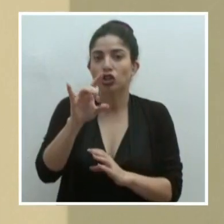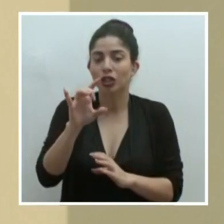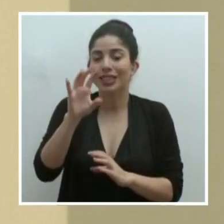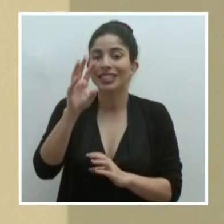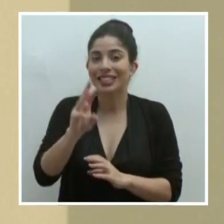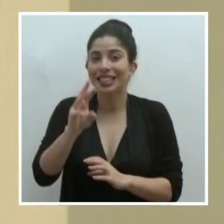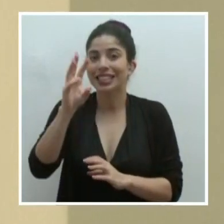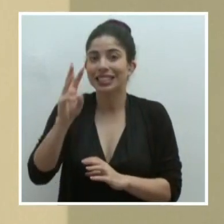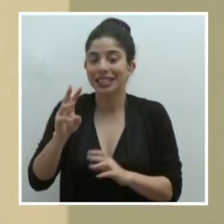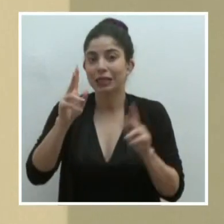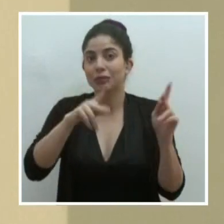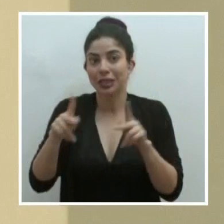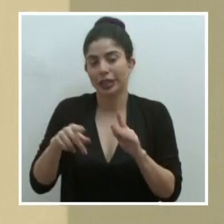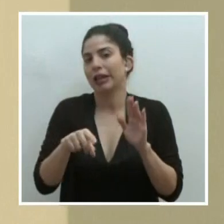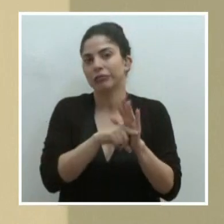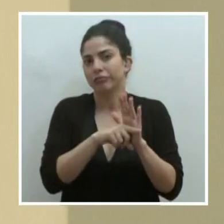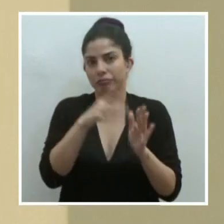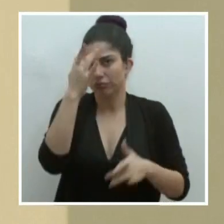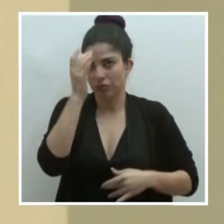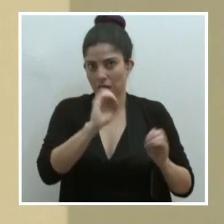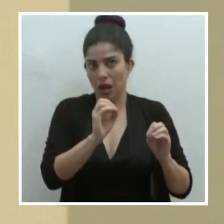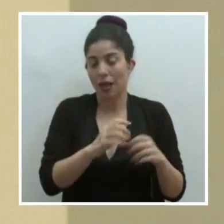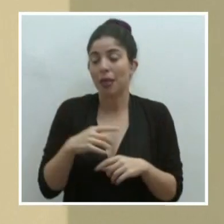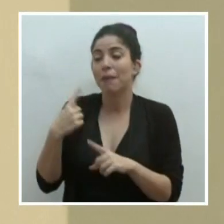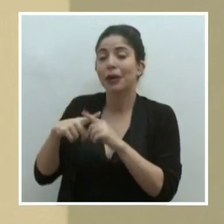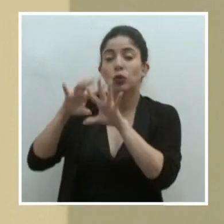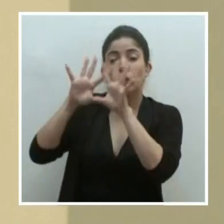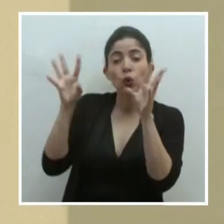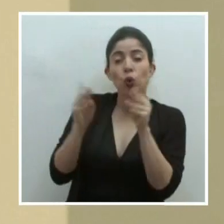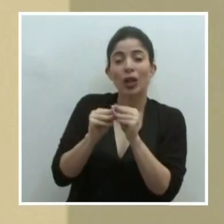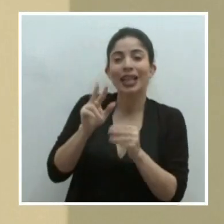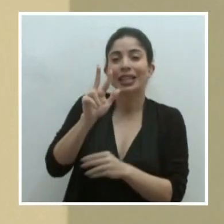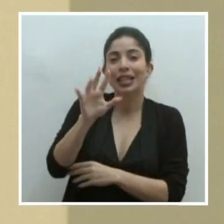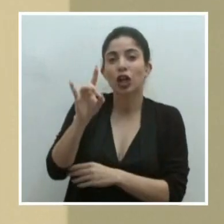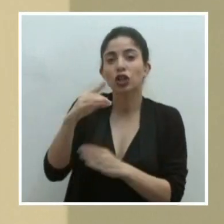26.866 personas y se han procesado un total de